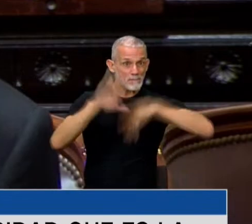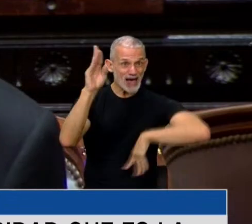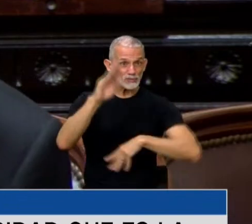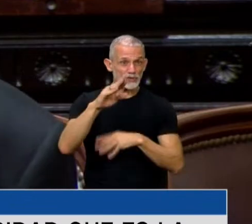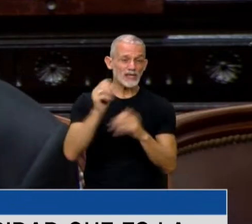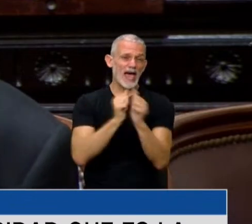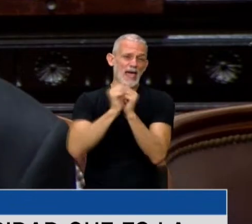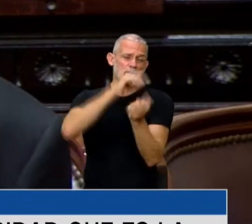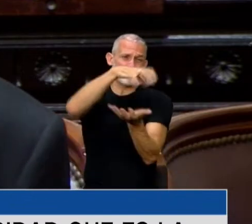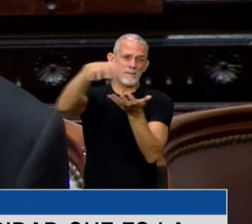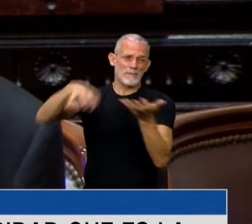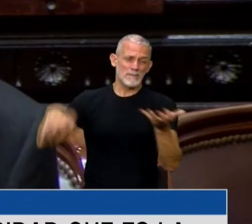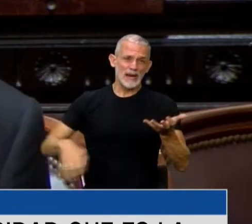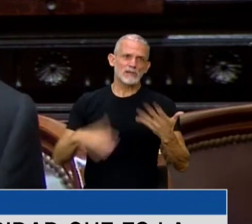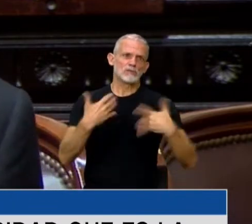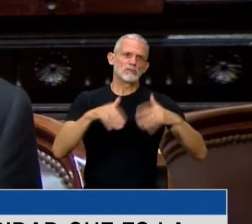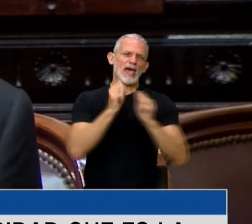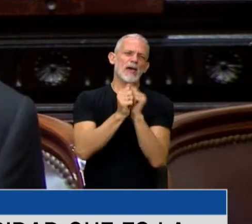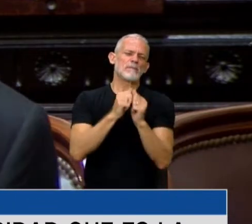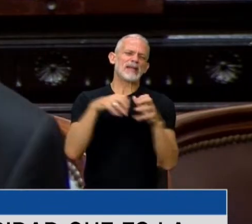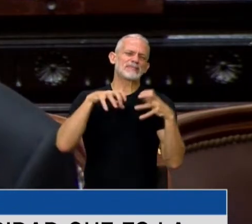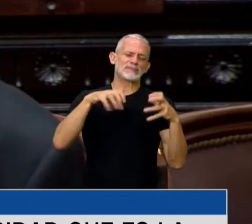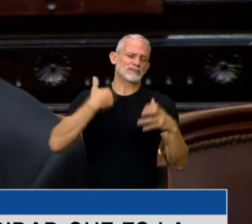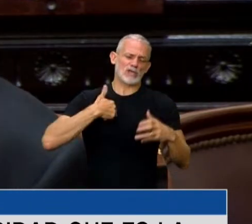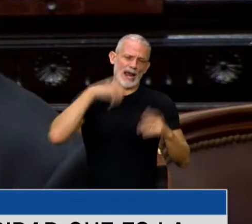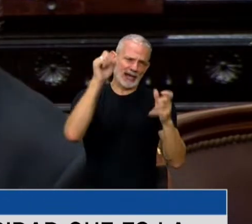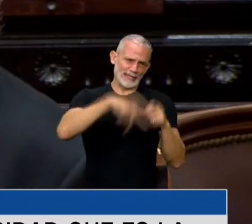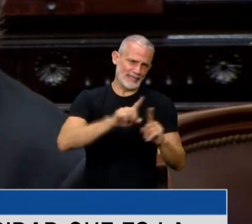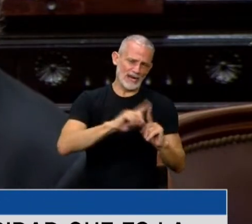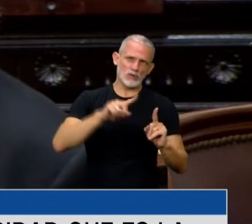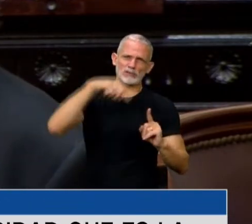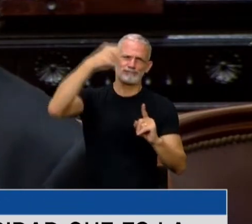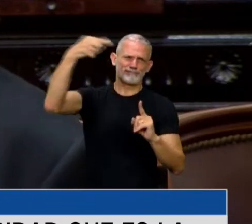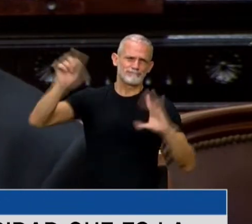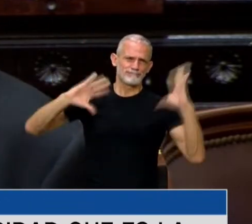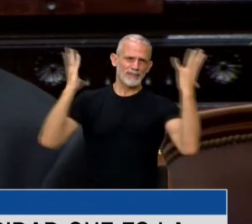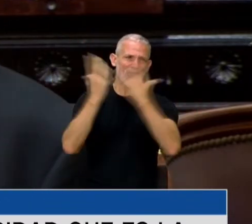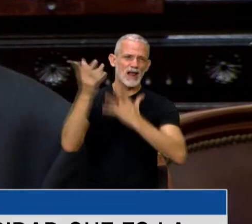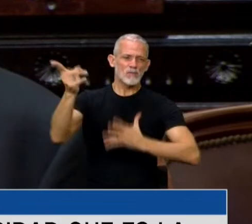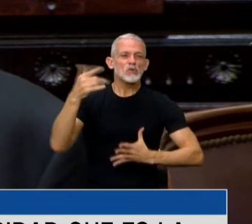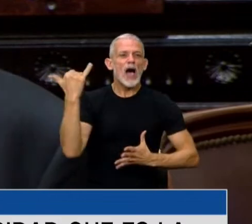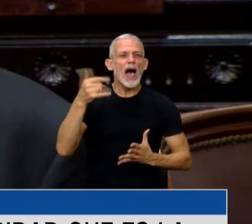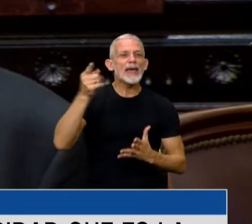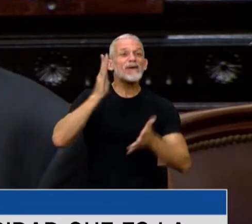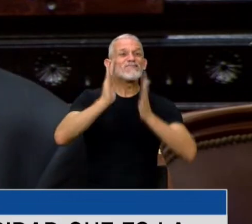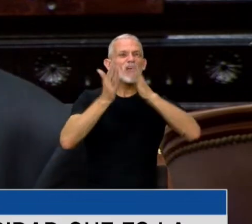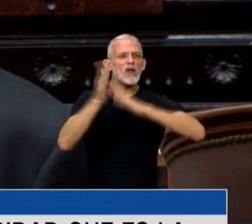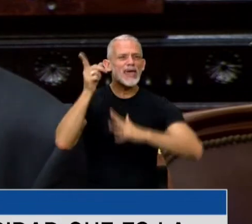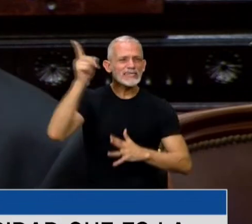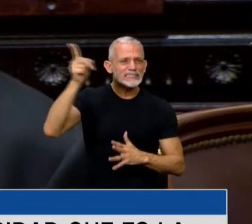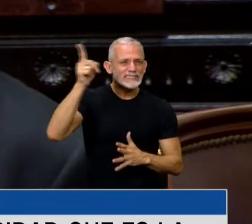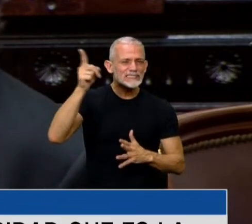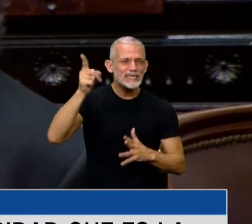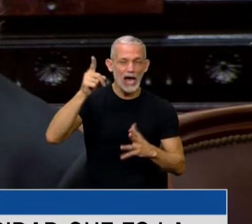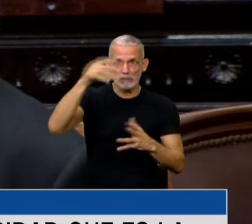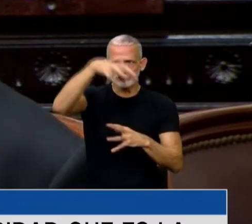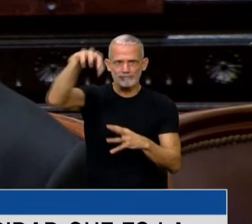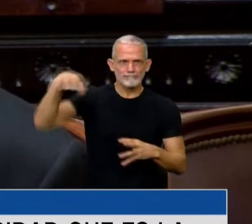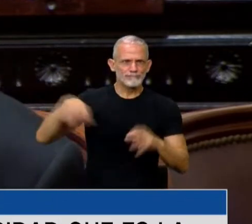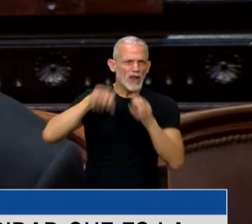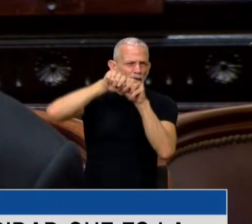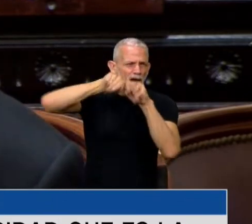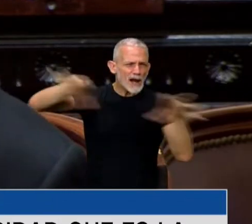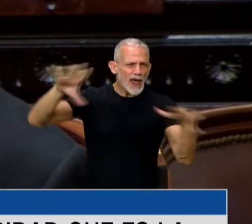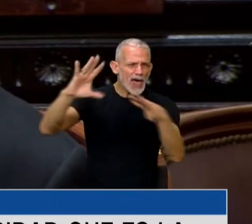mayoría de las empresas son grandes empresas transnacionales. En aquellos lugares donde se ejerce esta violencia son